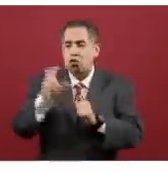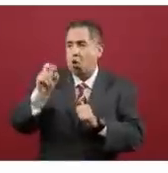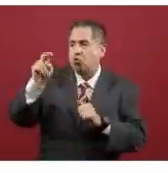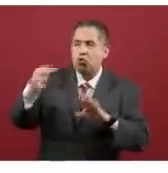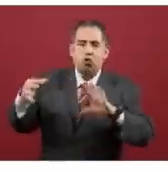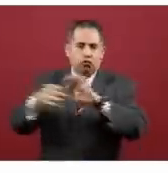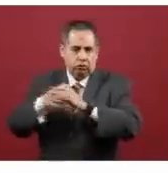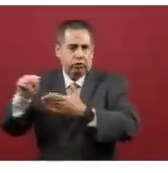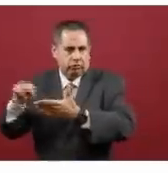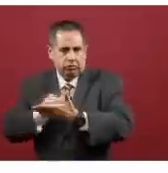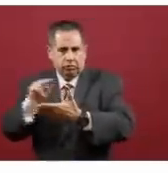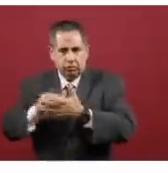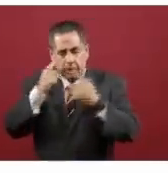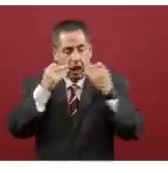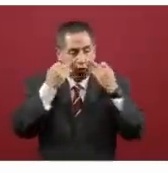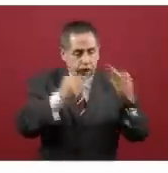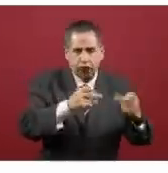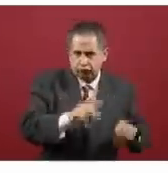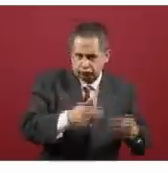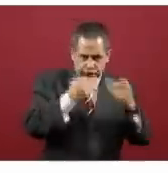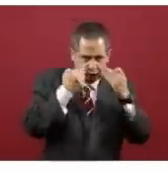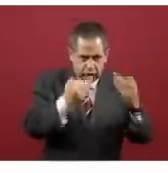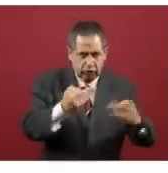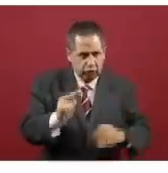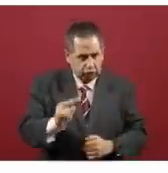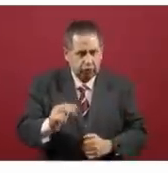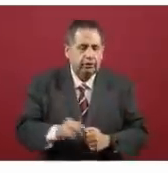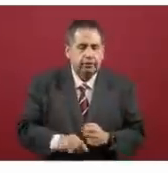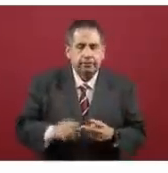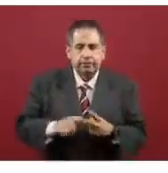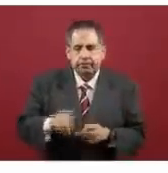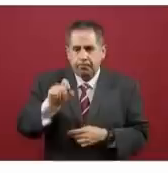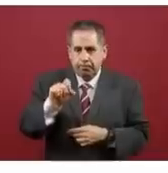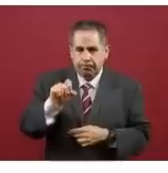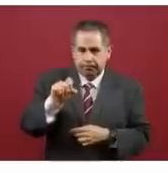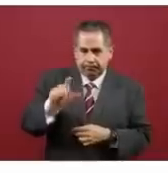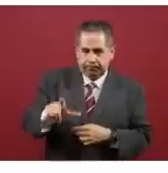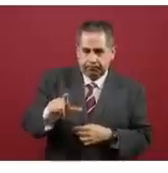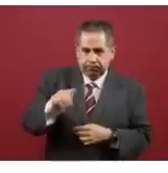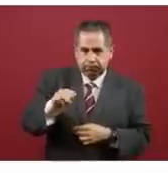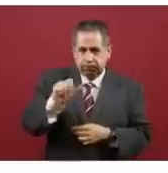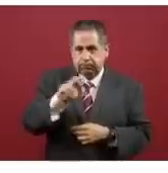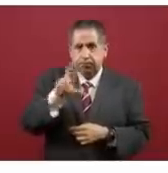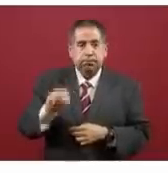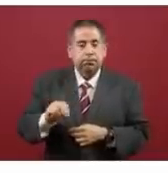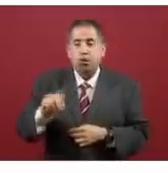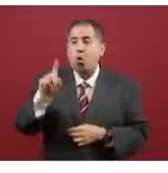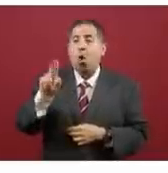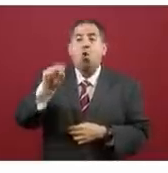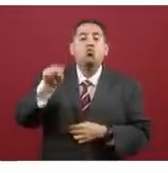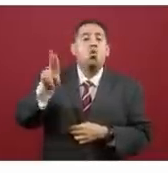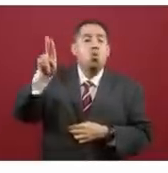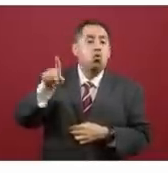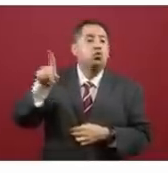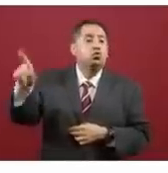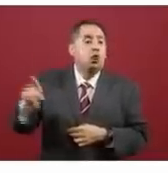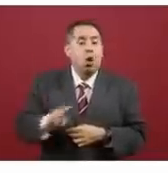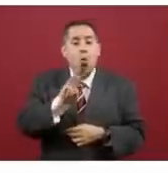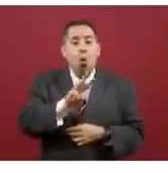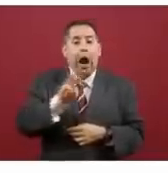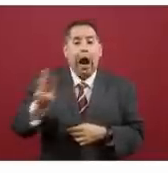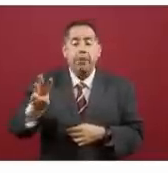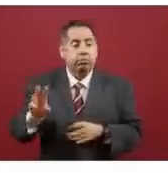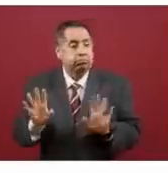organismo. El 27 de marzo del presente año, las Naciones Unidas en su sitio web abrió ya el registro para